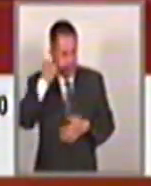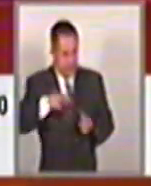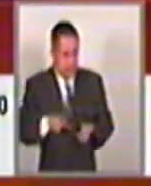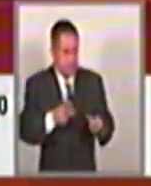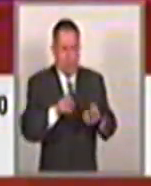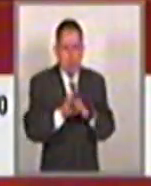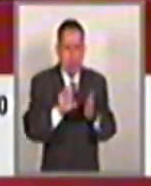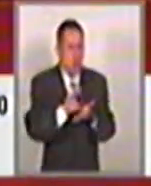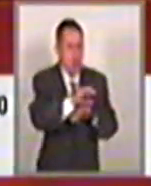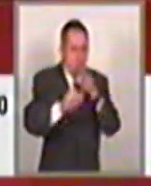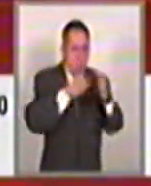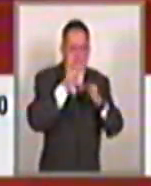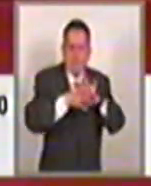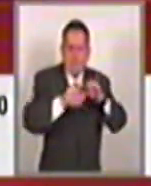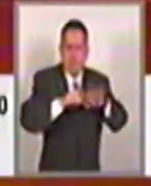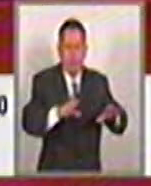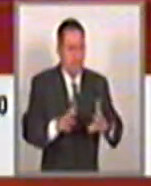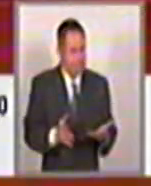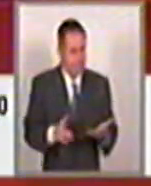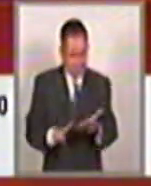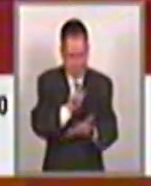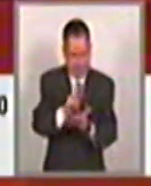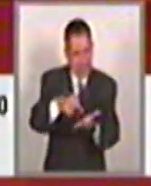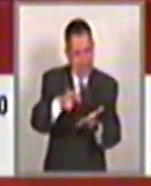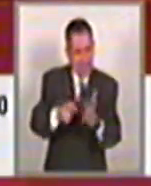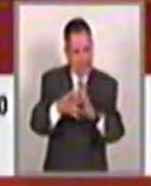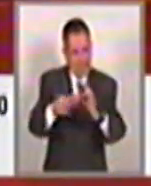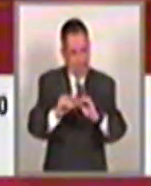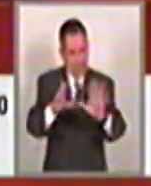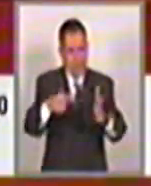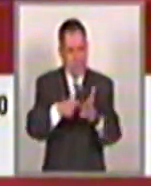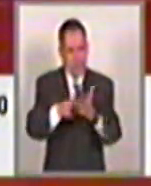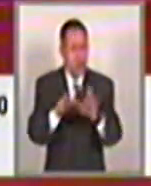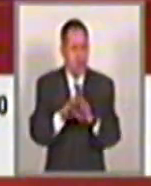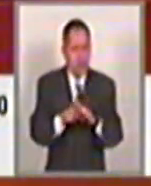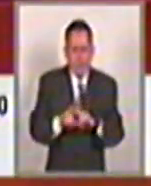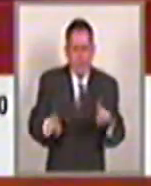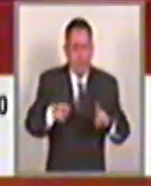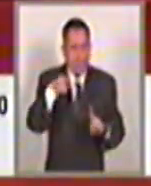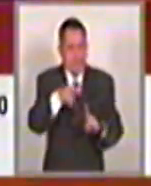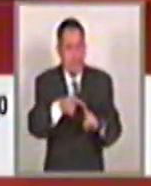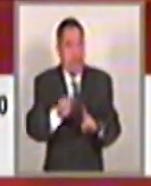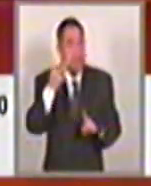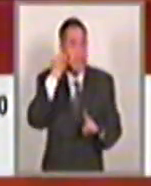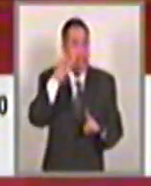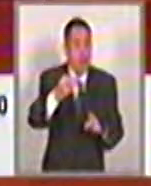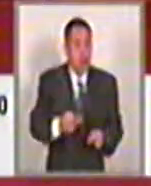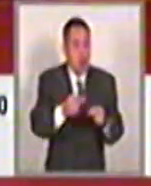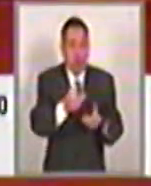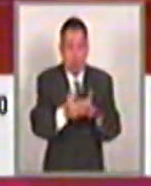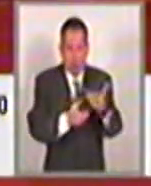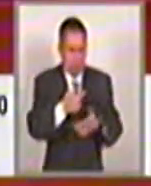espacios publicitarios. Cuando la ley hace una referencia entre lo que son los tiempos comerciales, que son